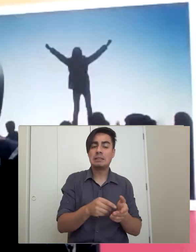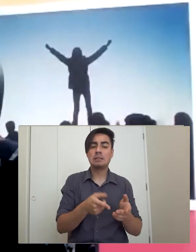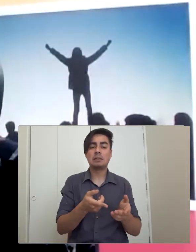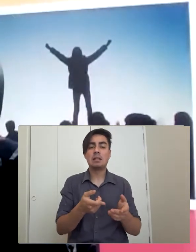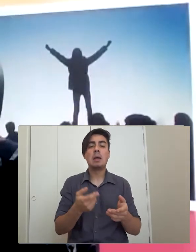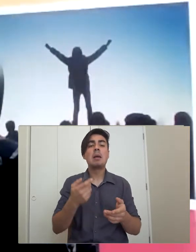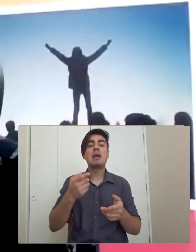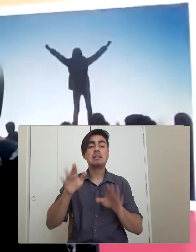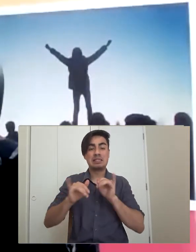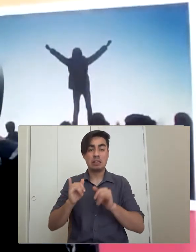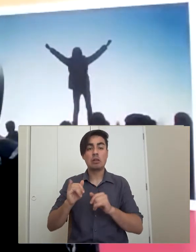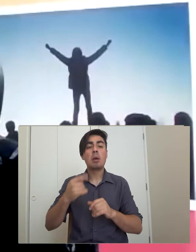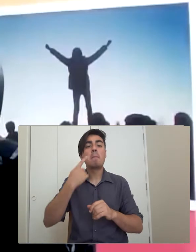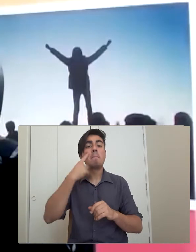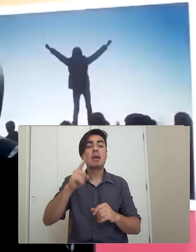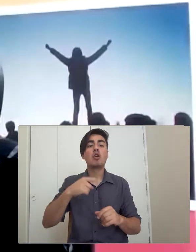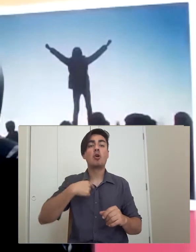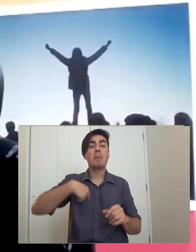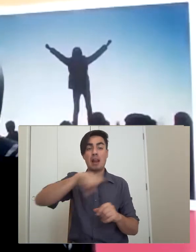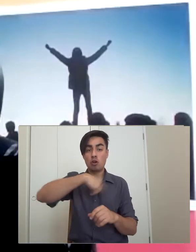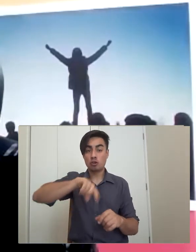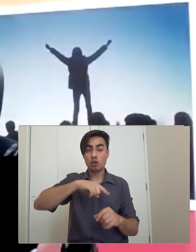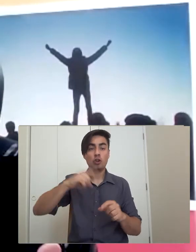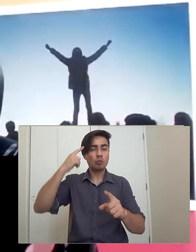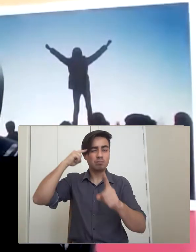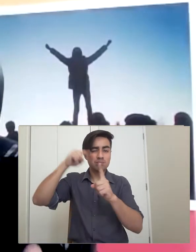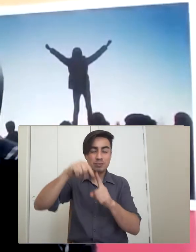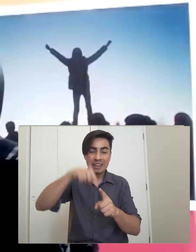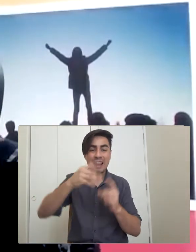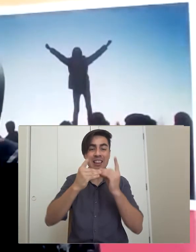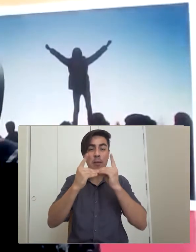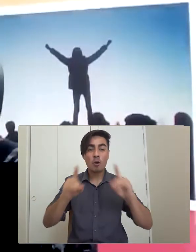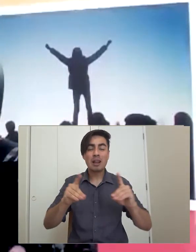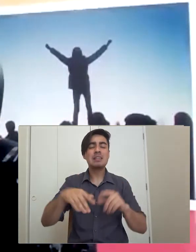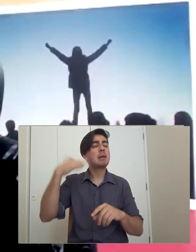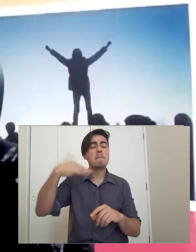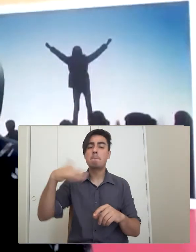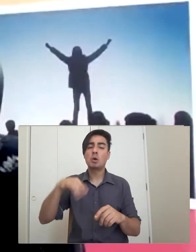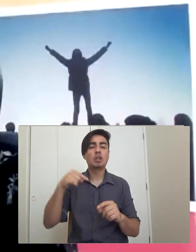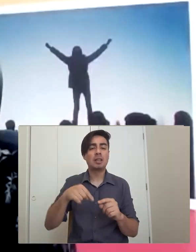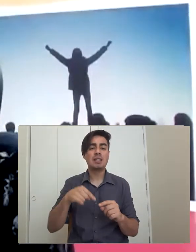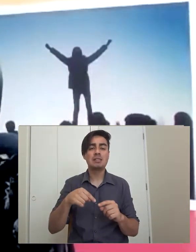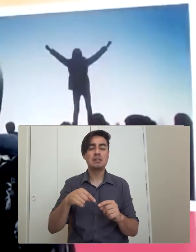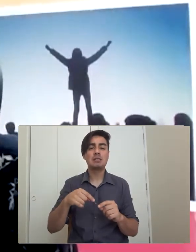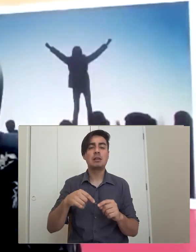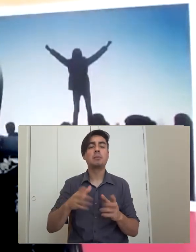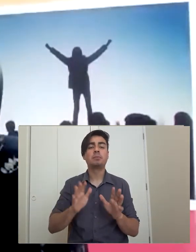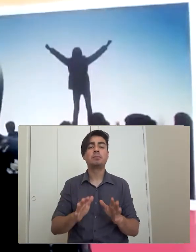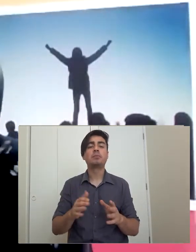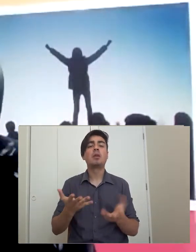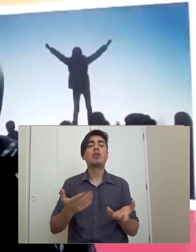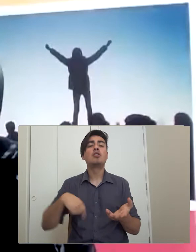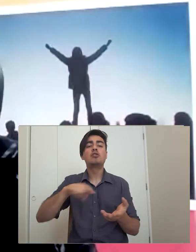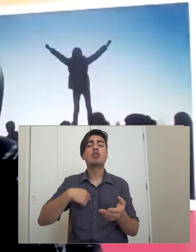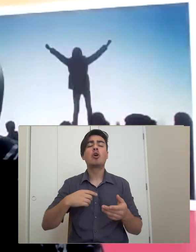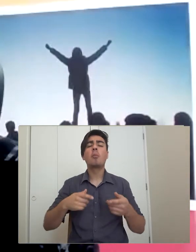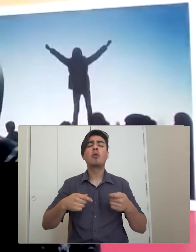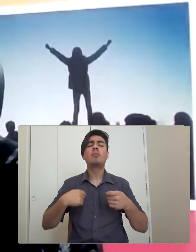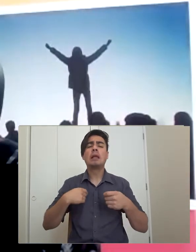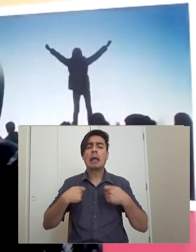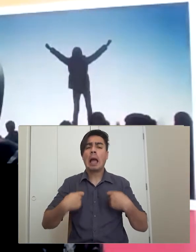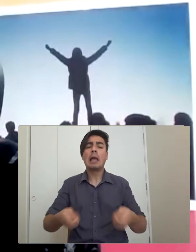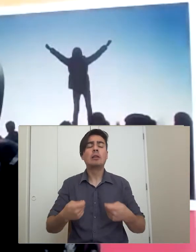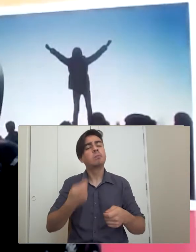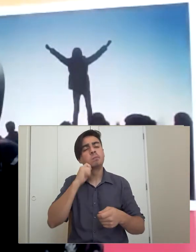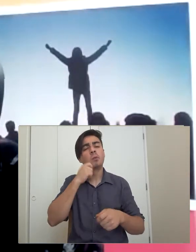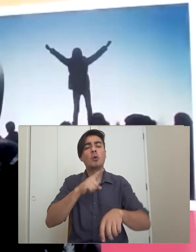nosotros es el centro de nuestro mandato. Y obviamente invertimos mucho tiempo, porque no es algo que se